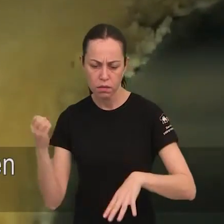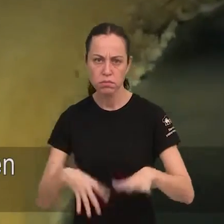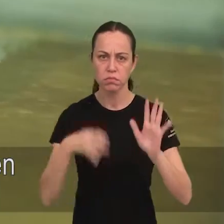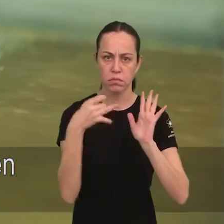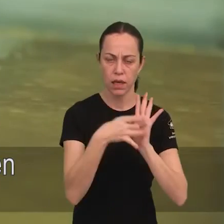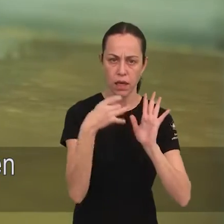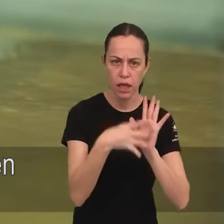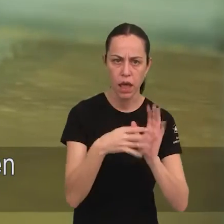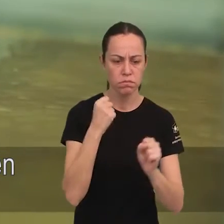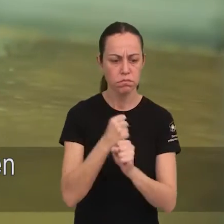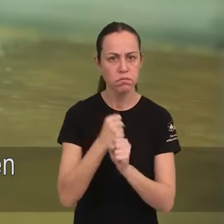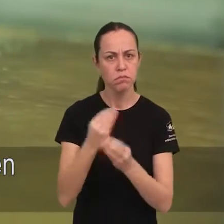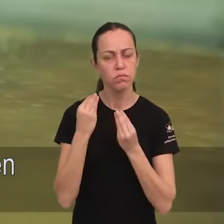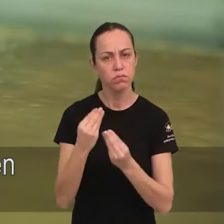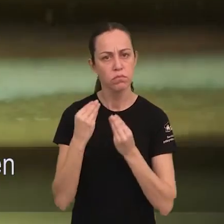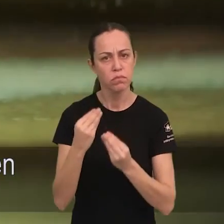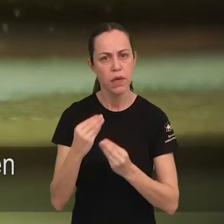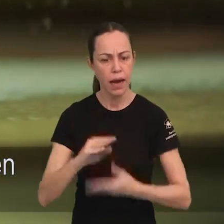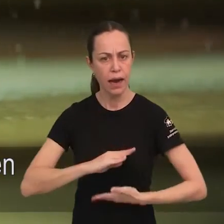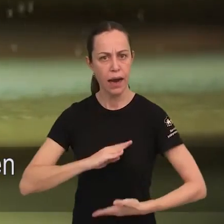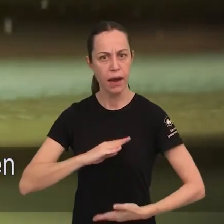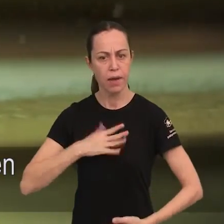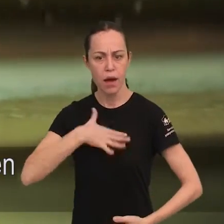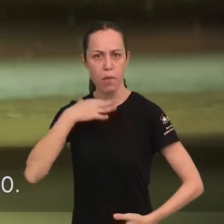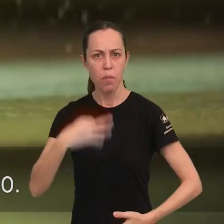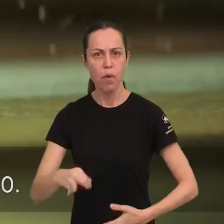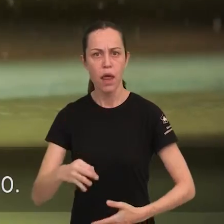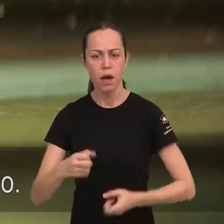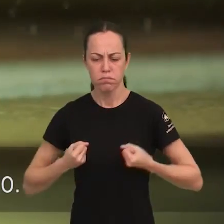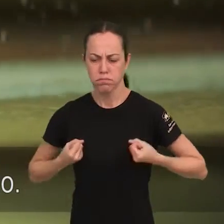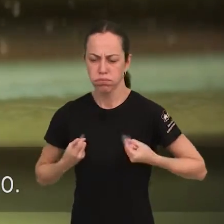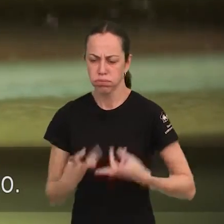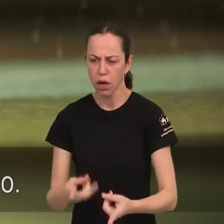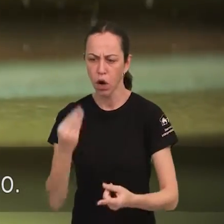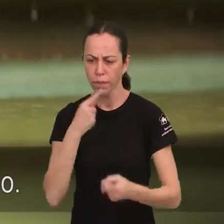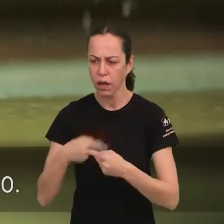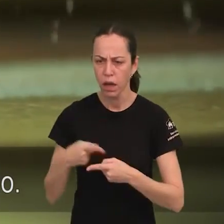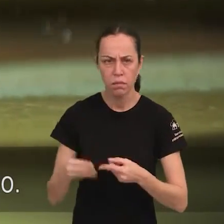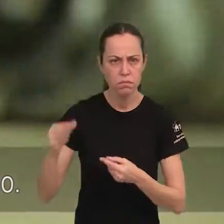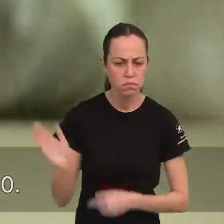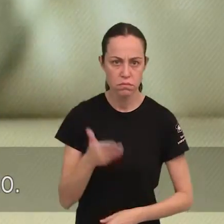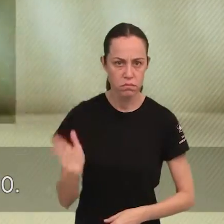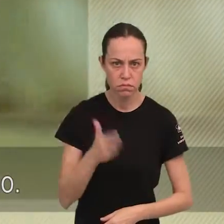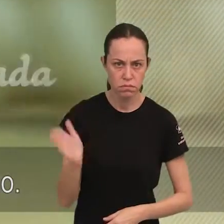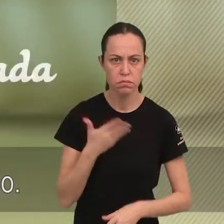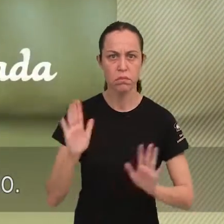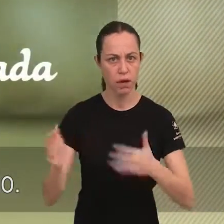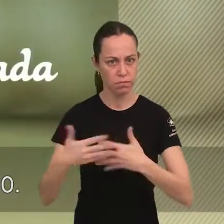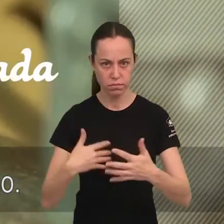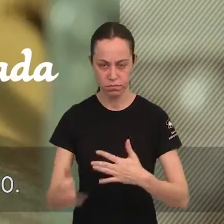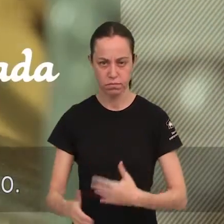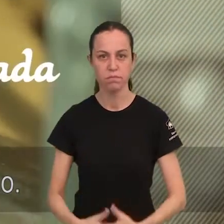calidad en cuidados procesos que permiten obtener numerosas unidades de un producto totalmente artesano.